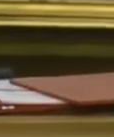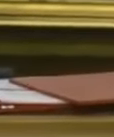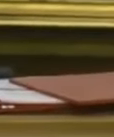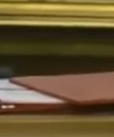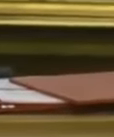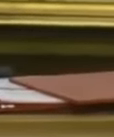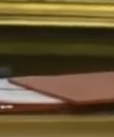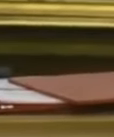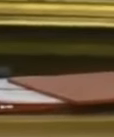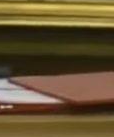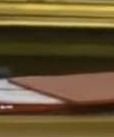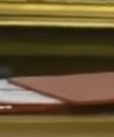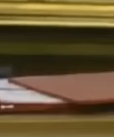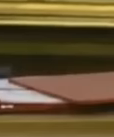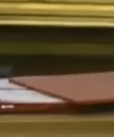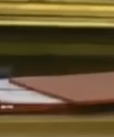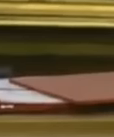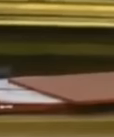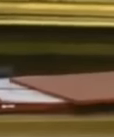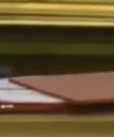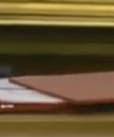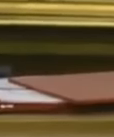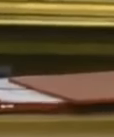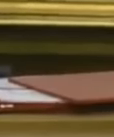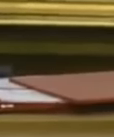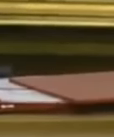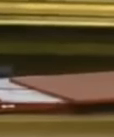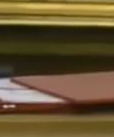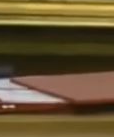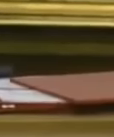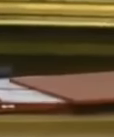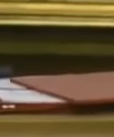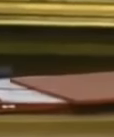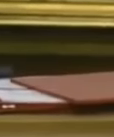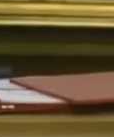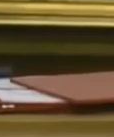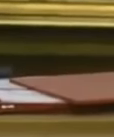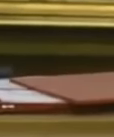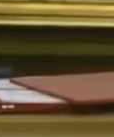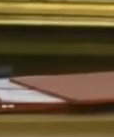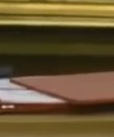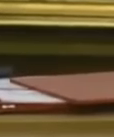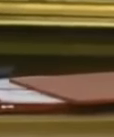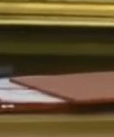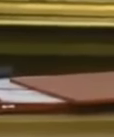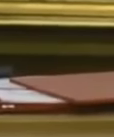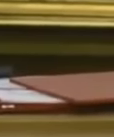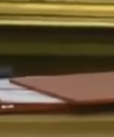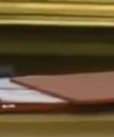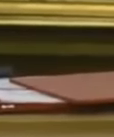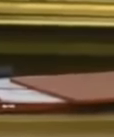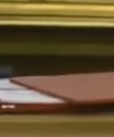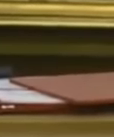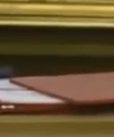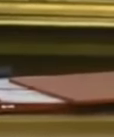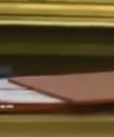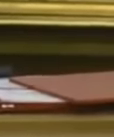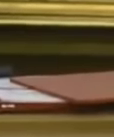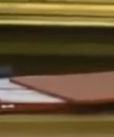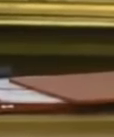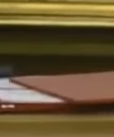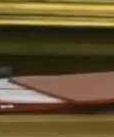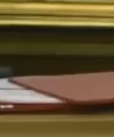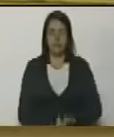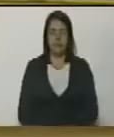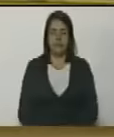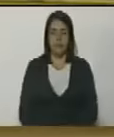natalicio del comandante guerrillero Fabricio Ojeda, según lo dispuesto en el artículo 111 del Reglamento Interior y de Debates